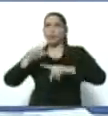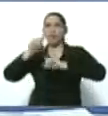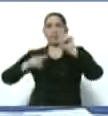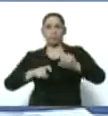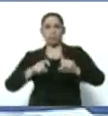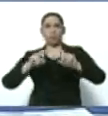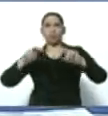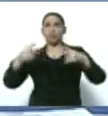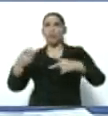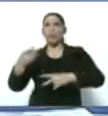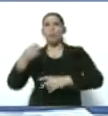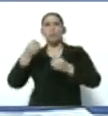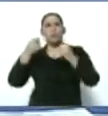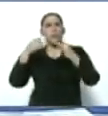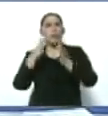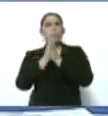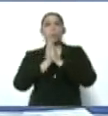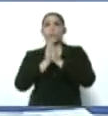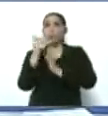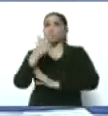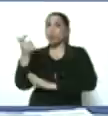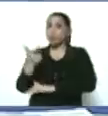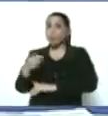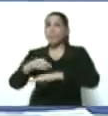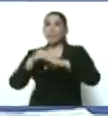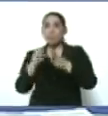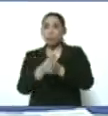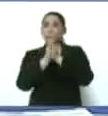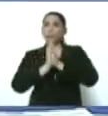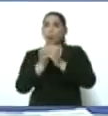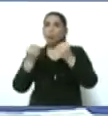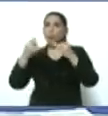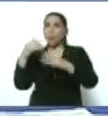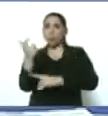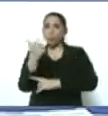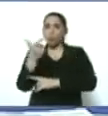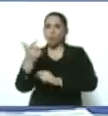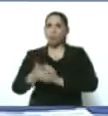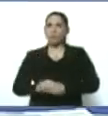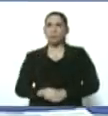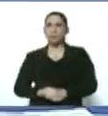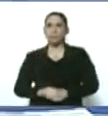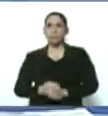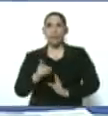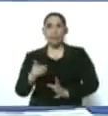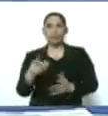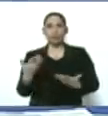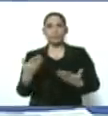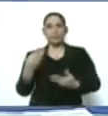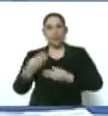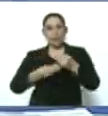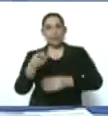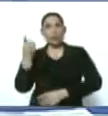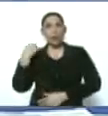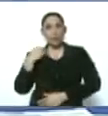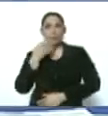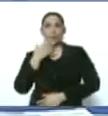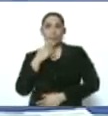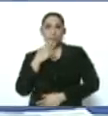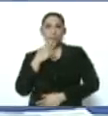números. Búsqueme los números, ministro Márquez, búsqueme los números. Y eso nos está arrojando, ayer nos había